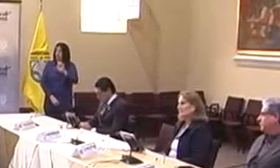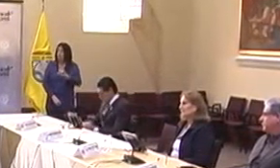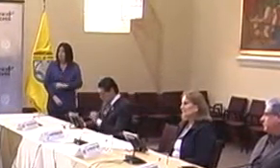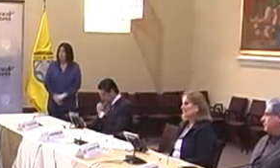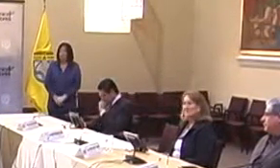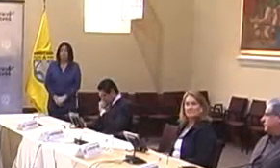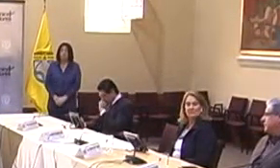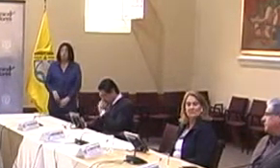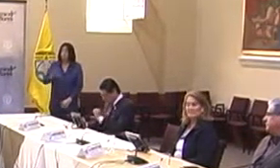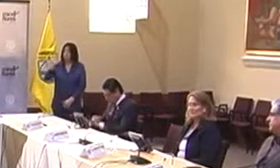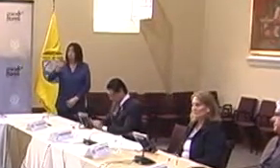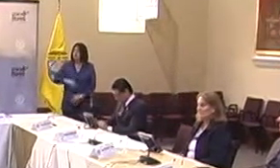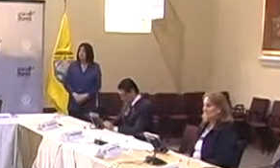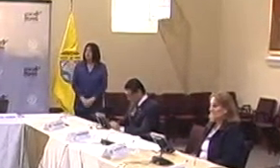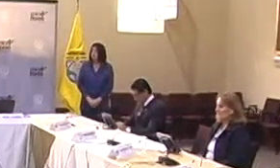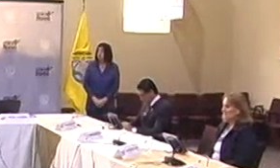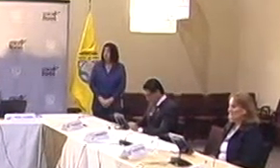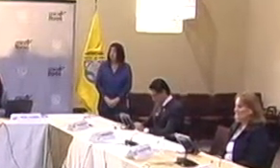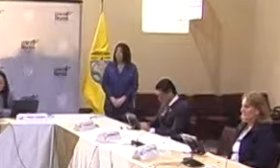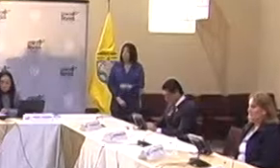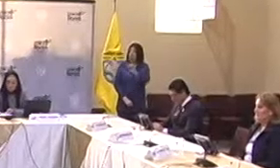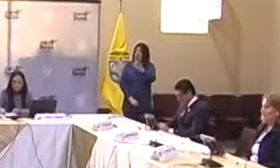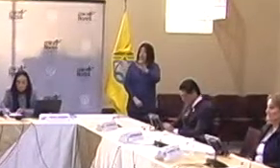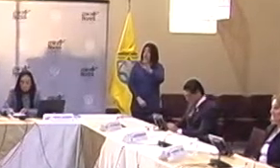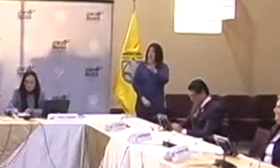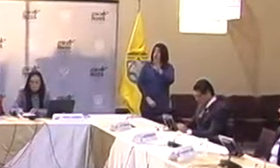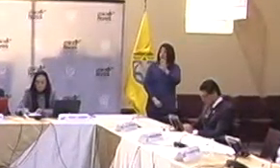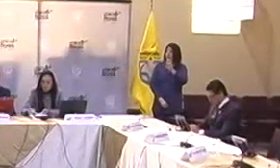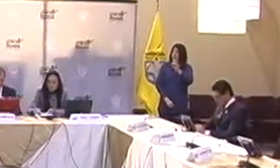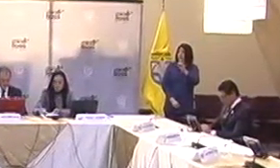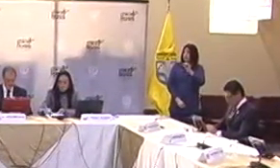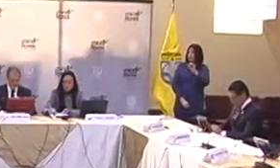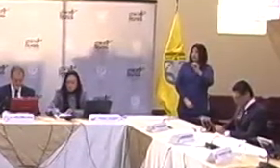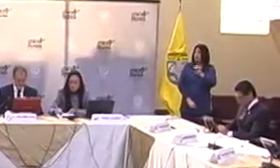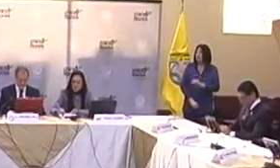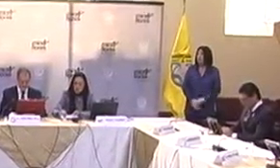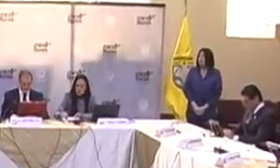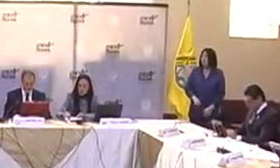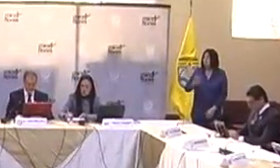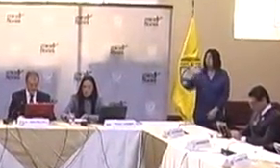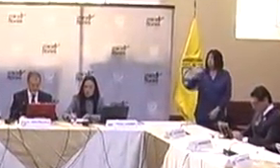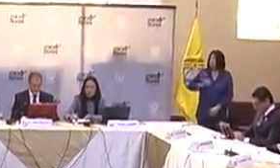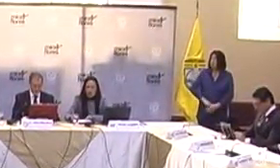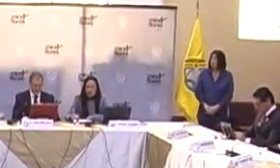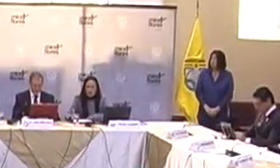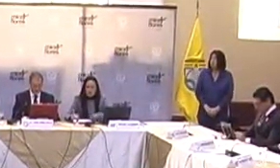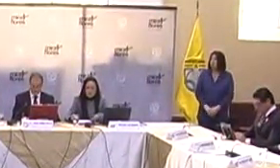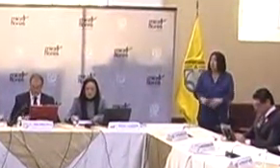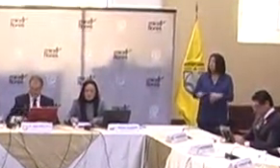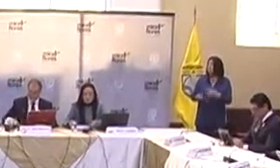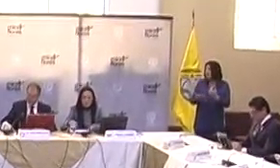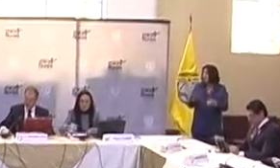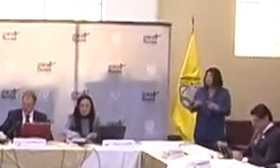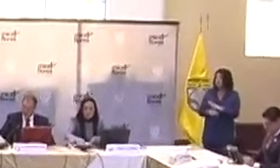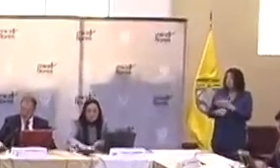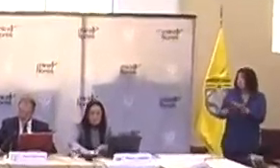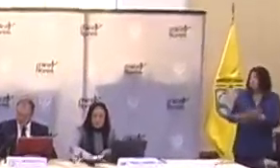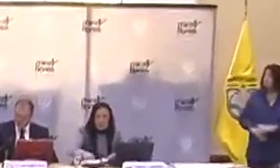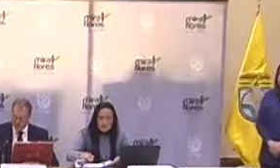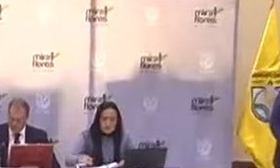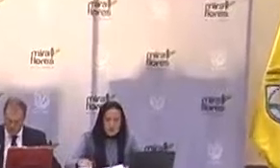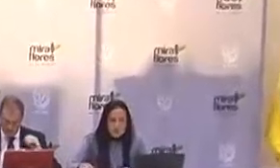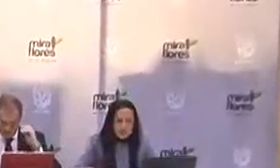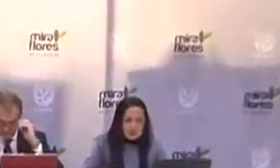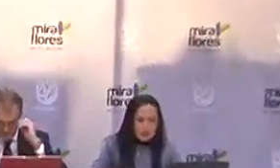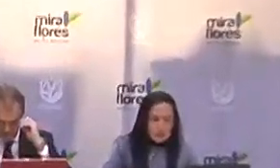González del Riego. Señor Alfredo Guillermo Regula Sousa Locio. Hay quórum, señor alcalde.